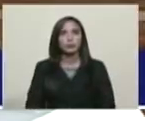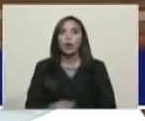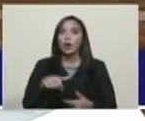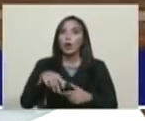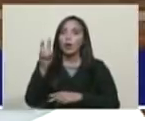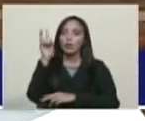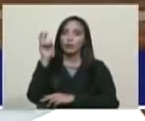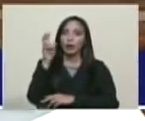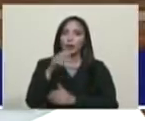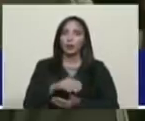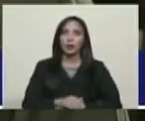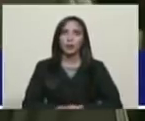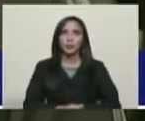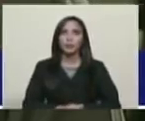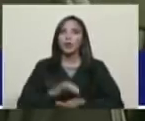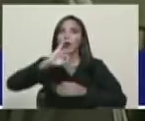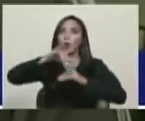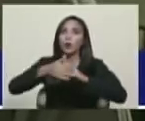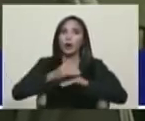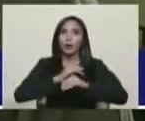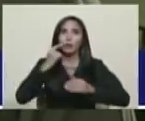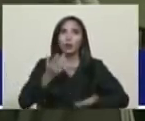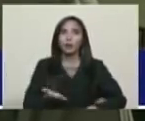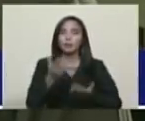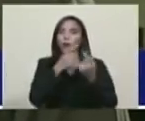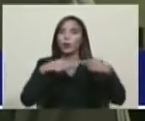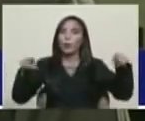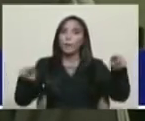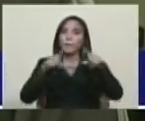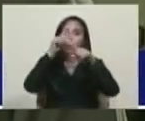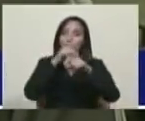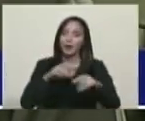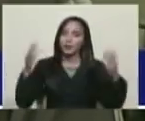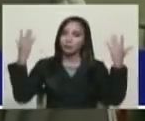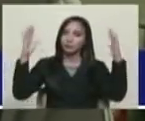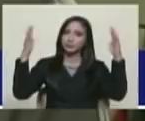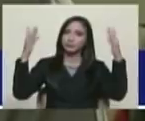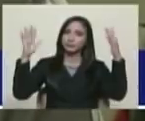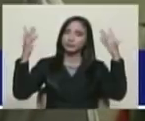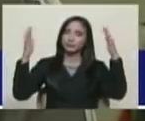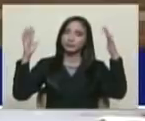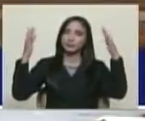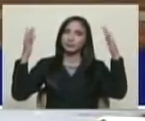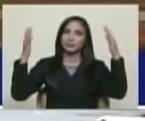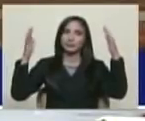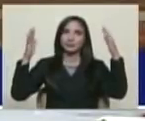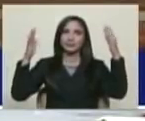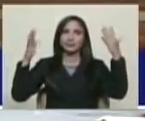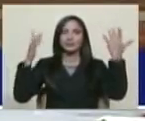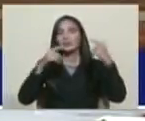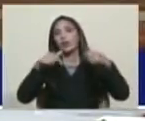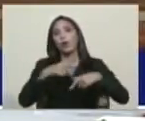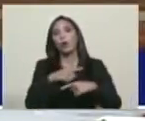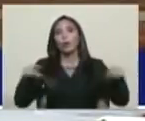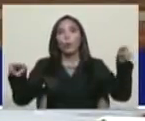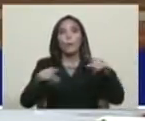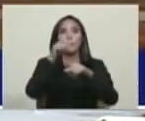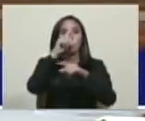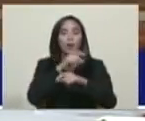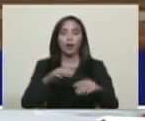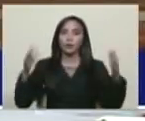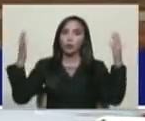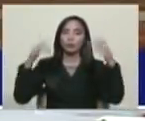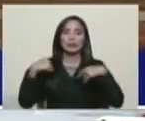viernes. Y Jorge Rodríguez está cumpliendo años. Dale un aplauso a Jorge Rodríguez en el día de su cumpleaños. Y mira, lo está